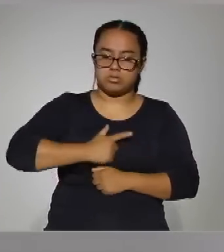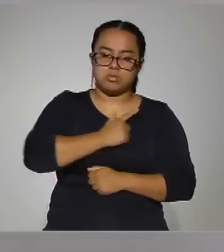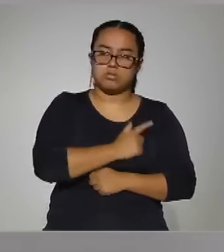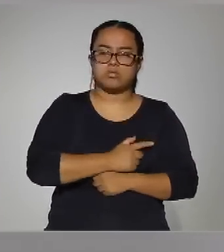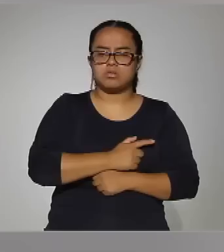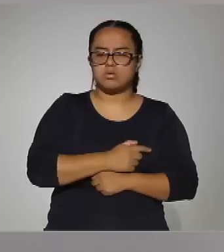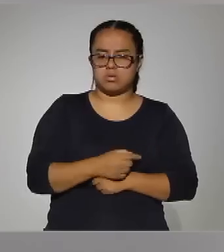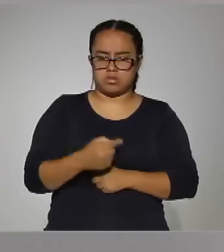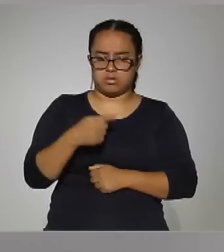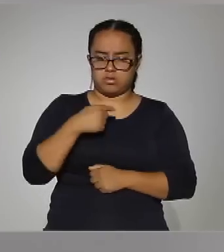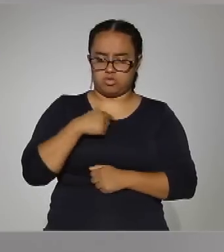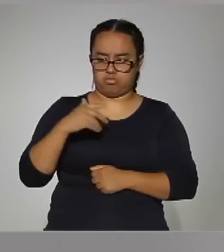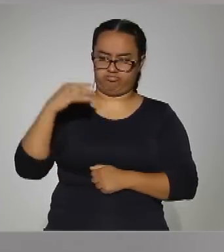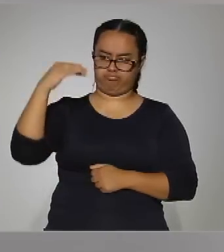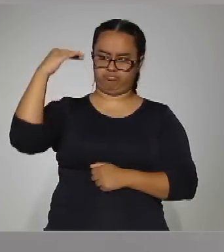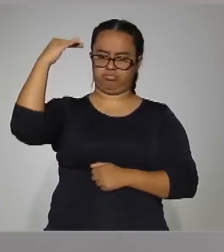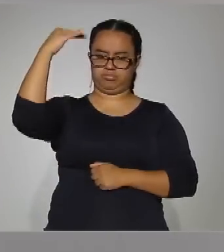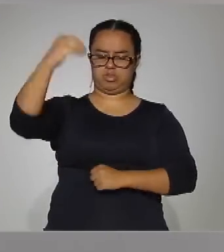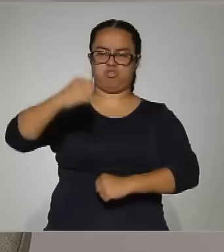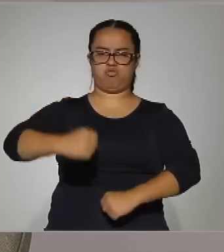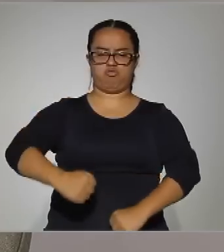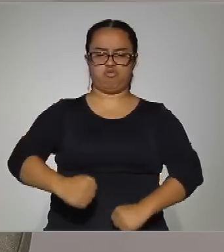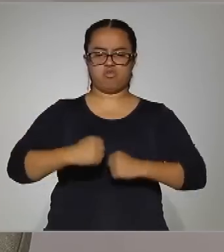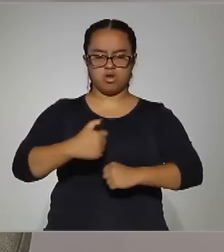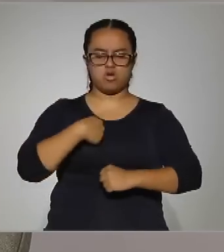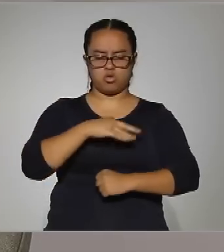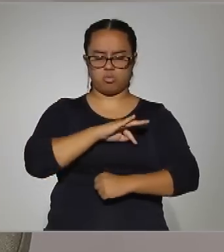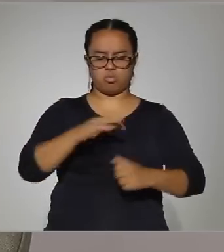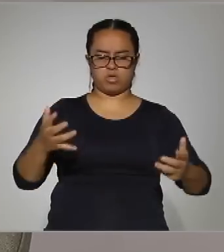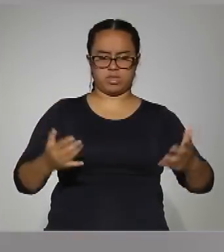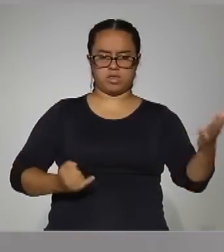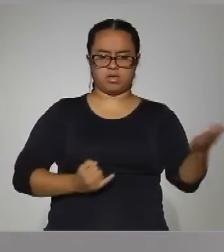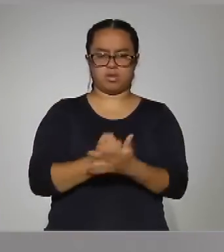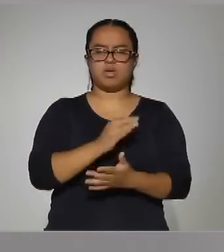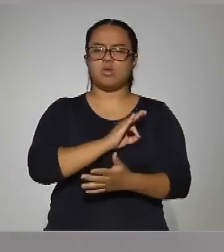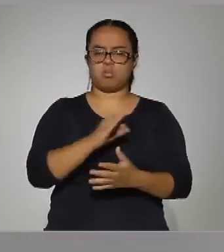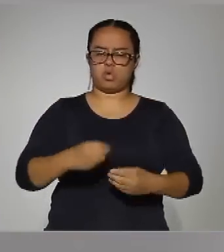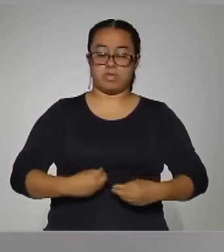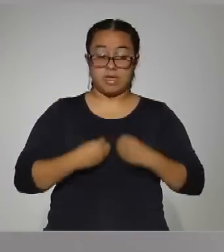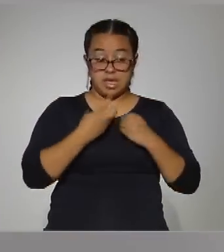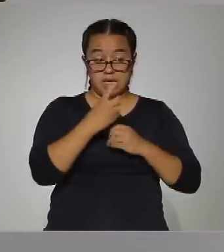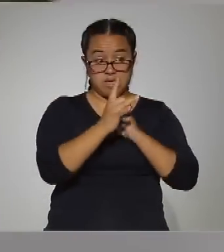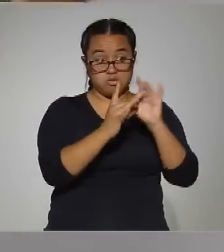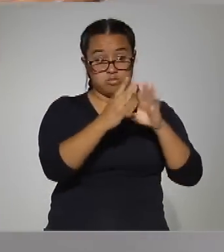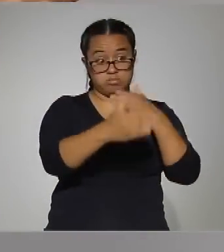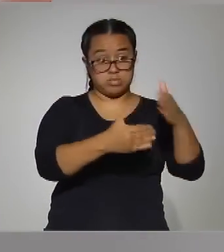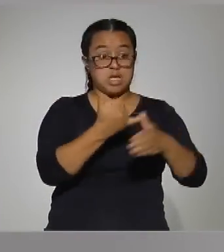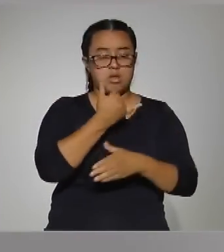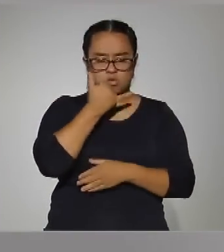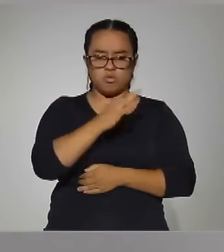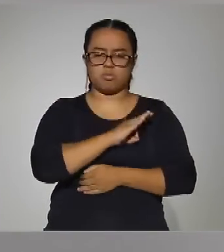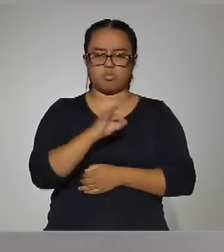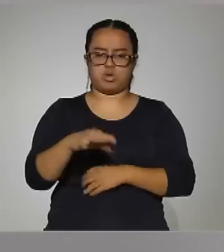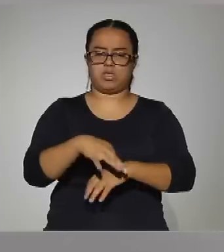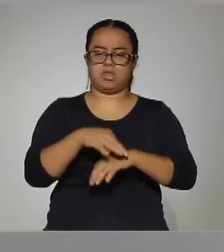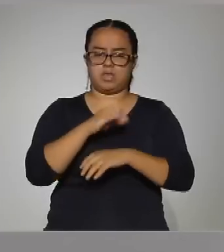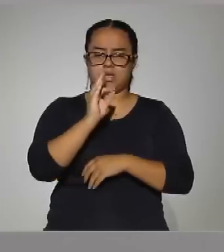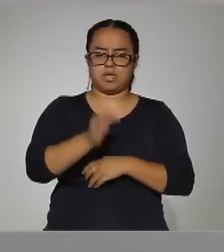es vernos grandes, fuertes y poderosos, capaces de tomar decisiones y de vivir las consecuencias, y ver a los otros en ese mismo